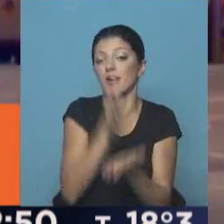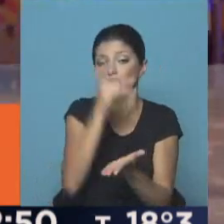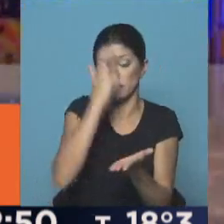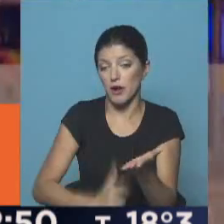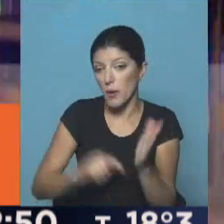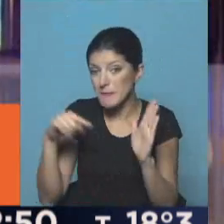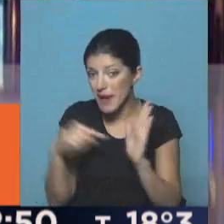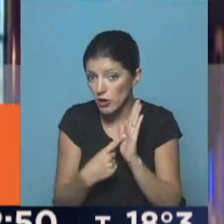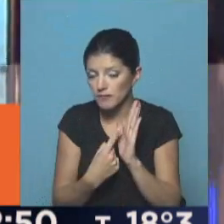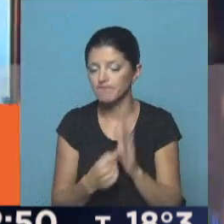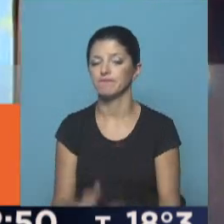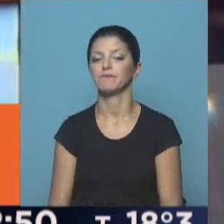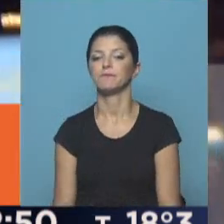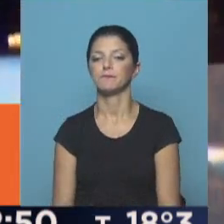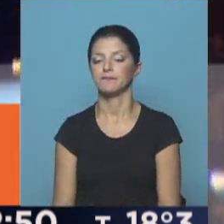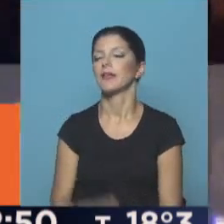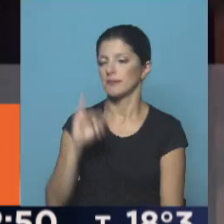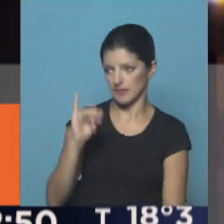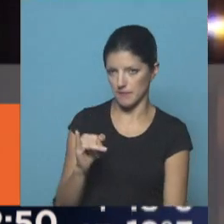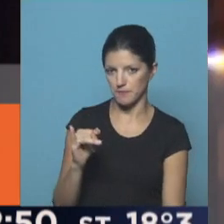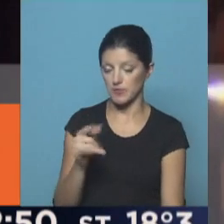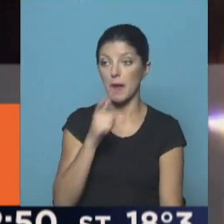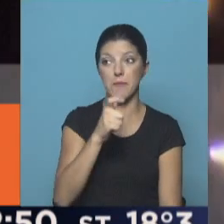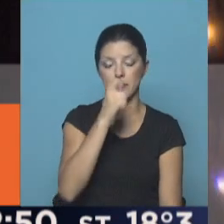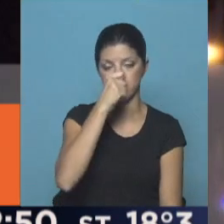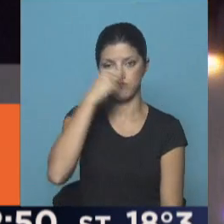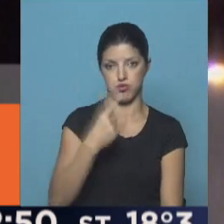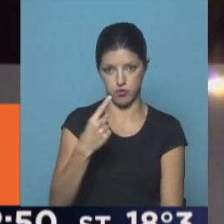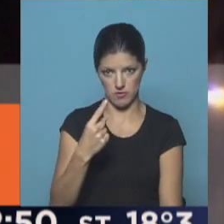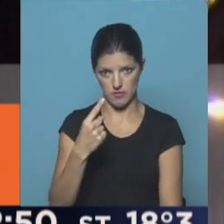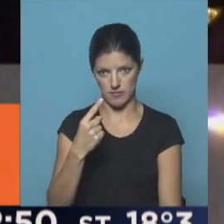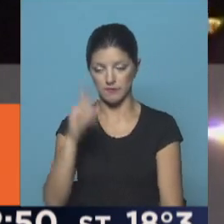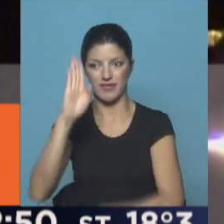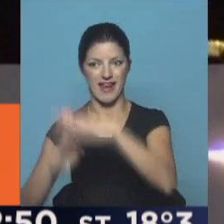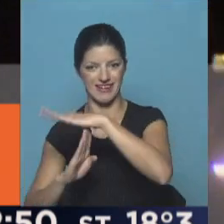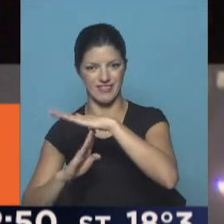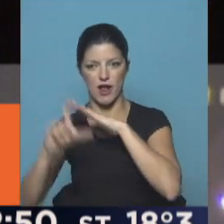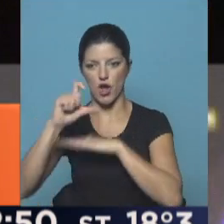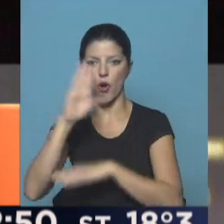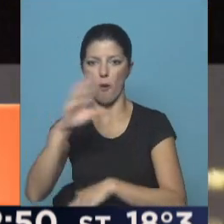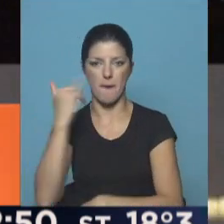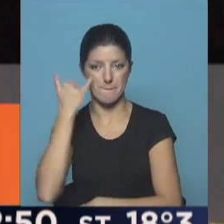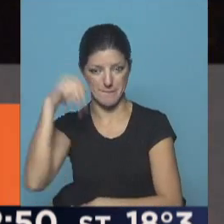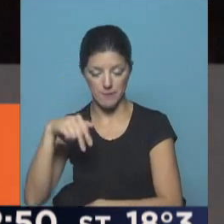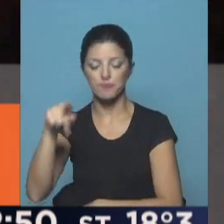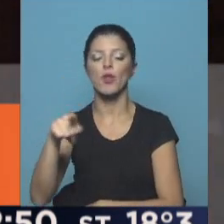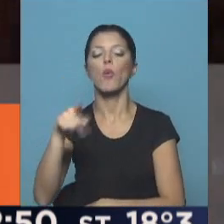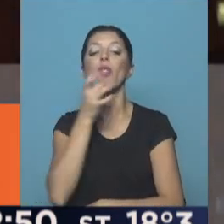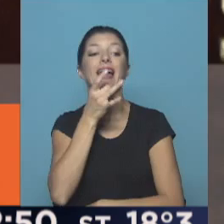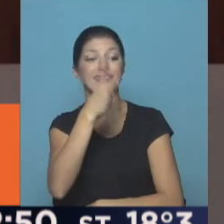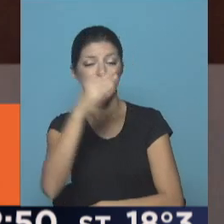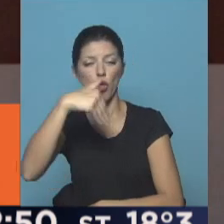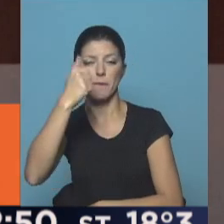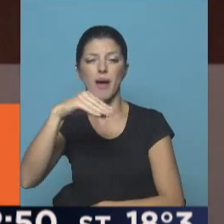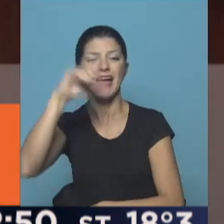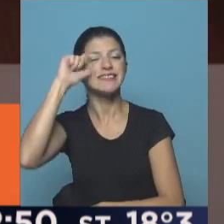que sucedió es que hubo una respuesta rápida y bastante contundente del líder laborista que, frente al atentado de Manchester, criticó fuertemente